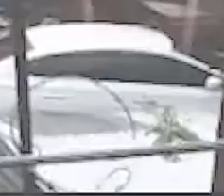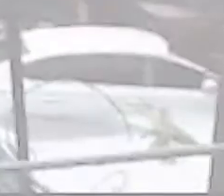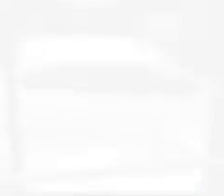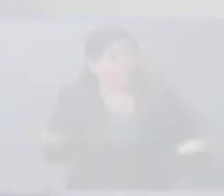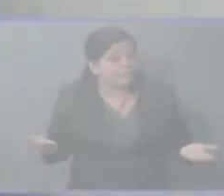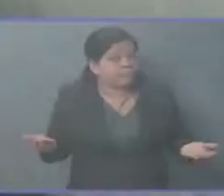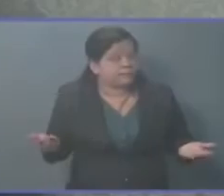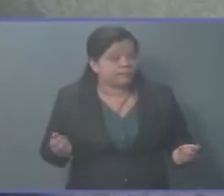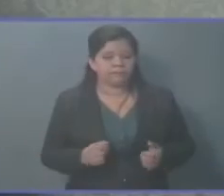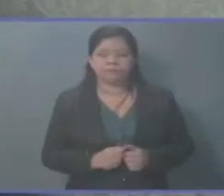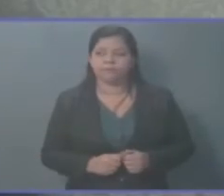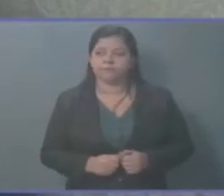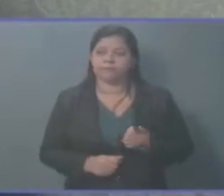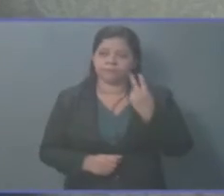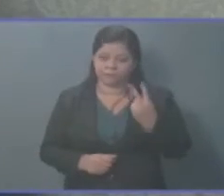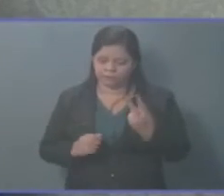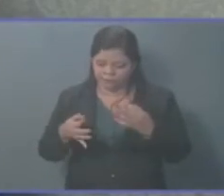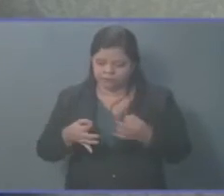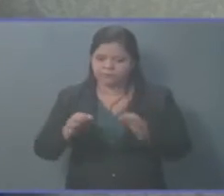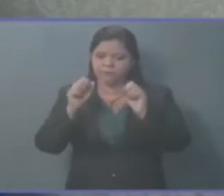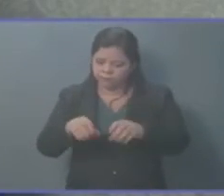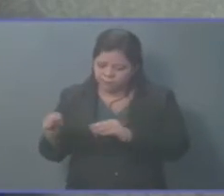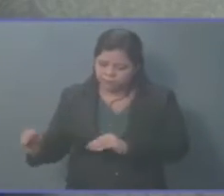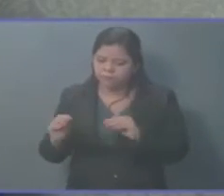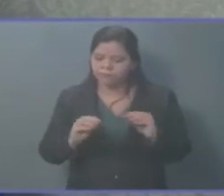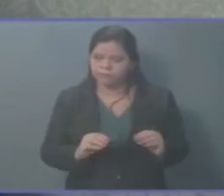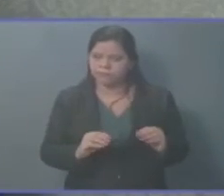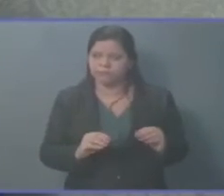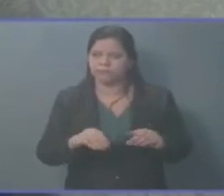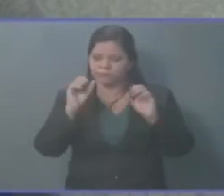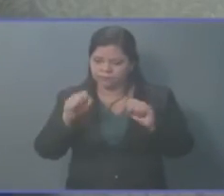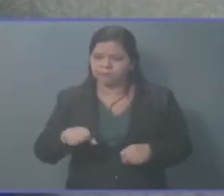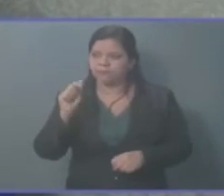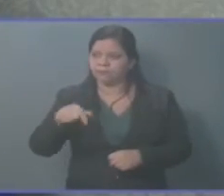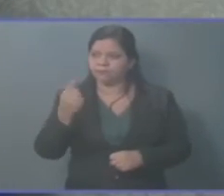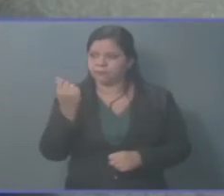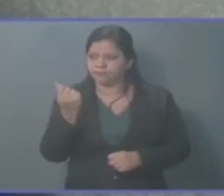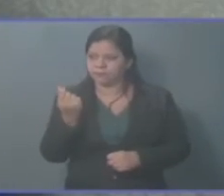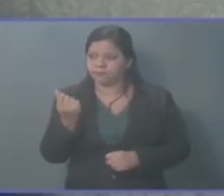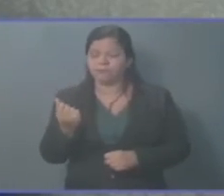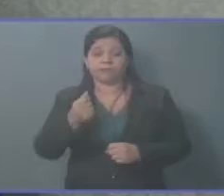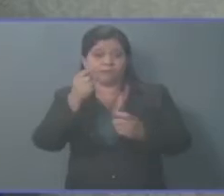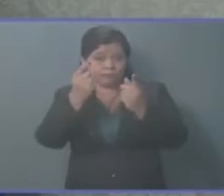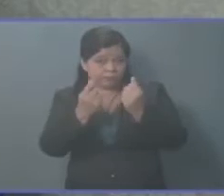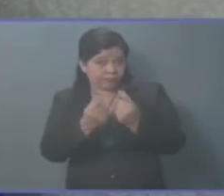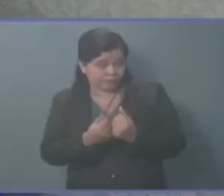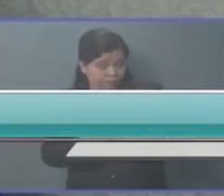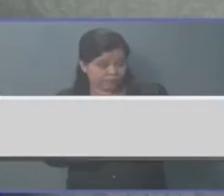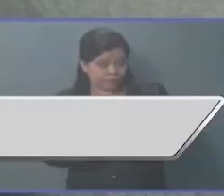alcaldías. Hay dos vías de poder implementar o poder entregar este dinero, a través de un